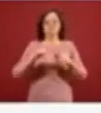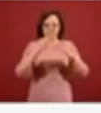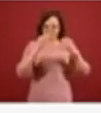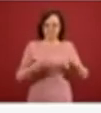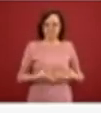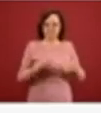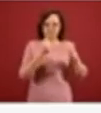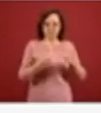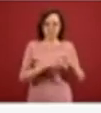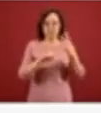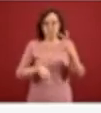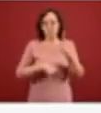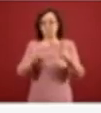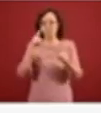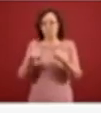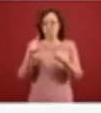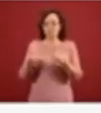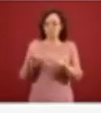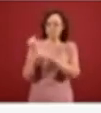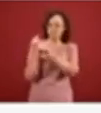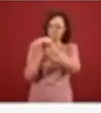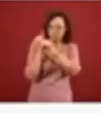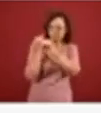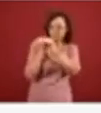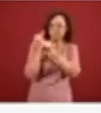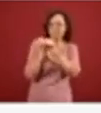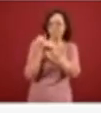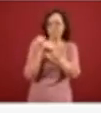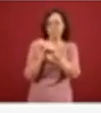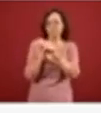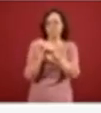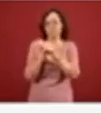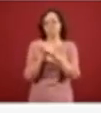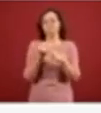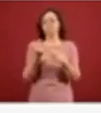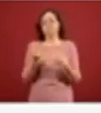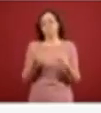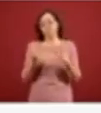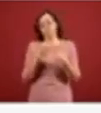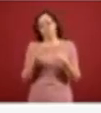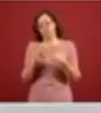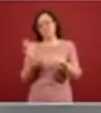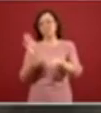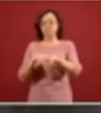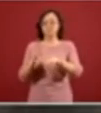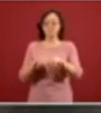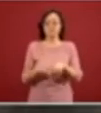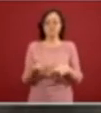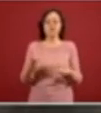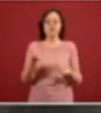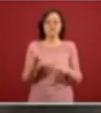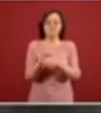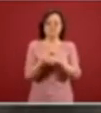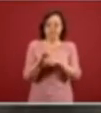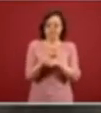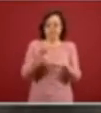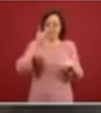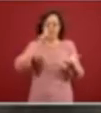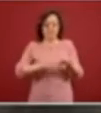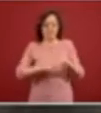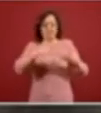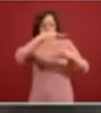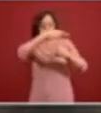los protocolos de investigación. Y referente hago este llamado al uso de plasma convaleciente para atención de